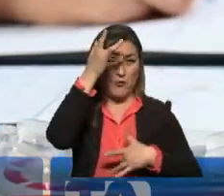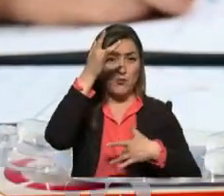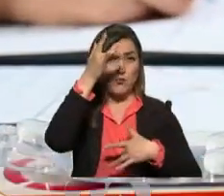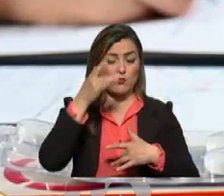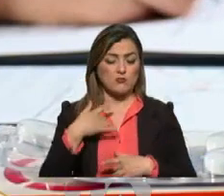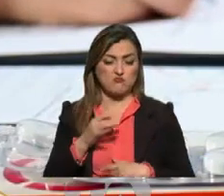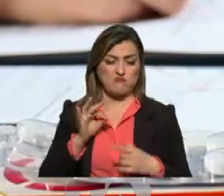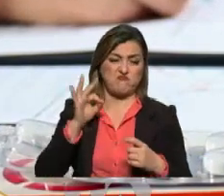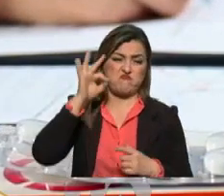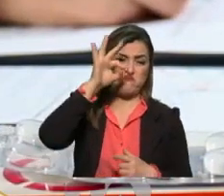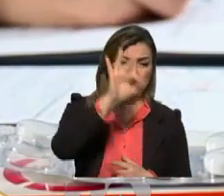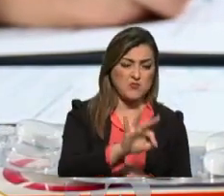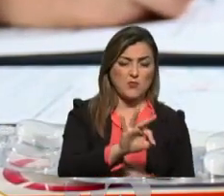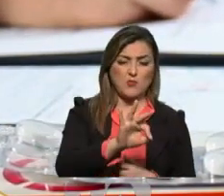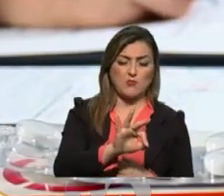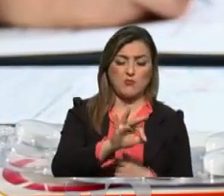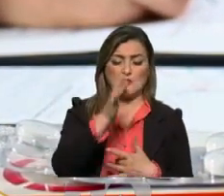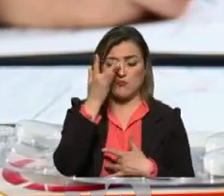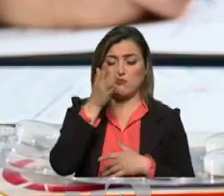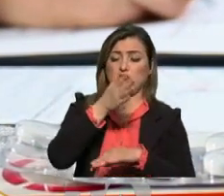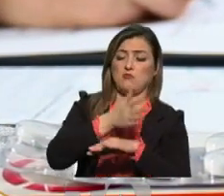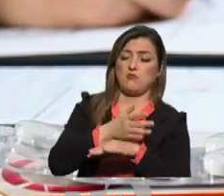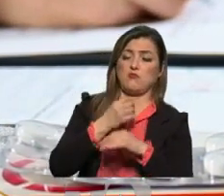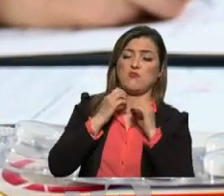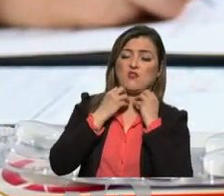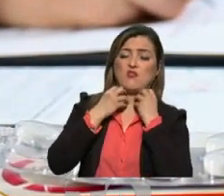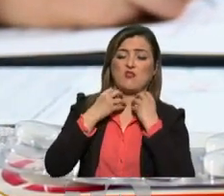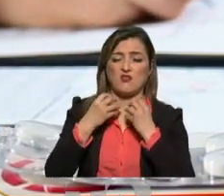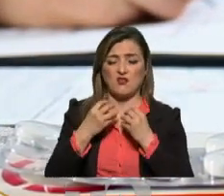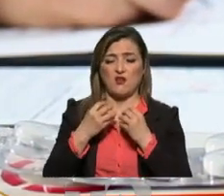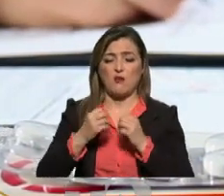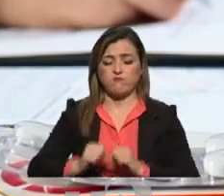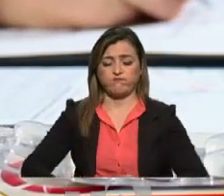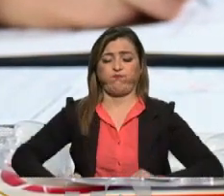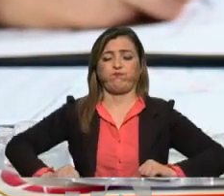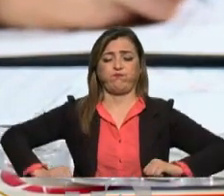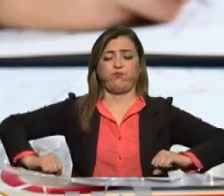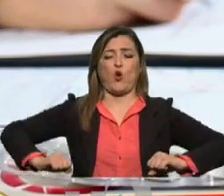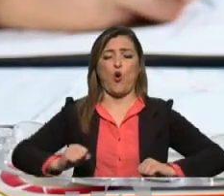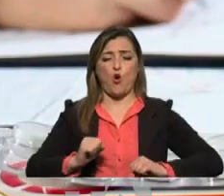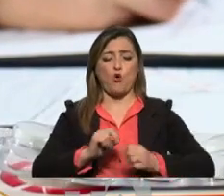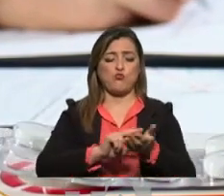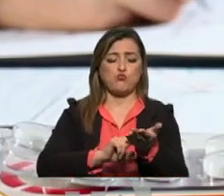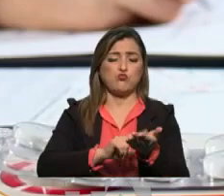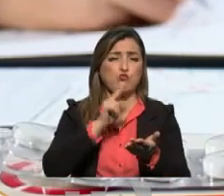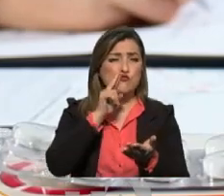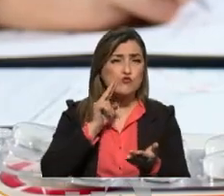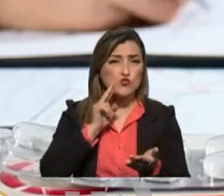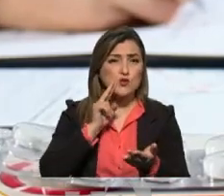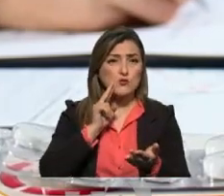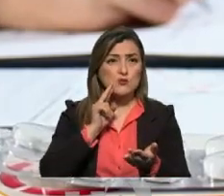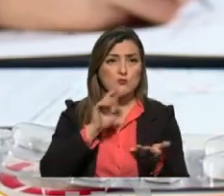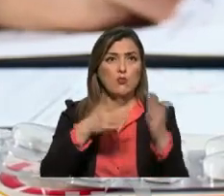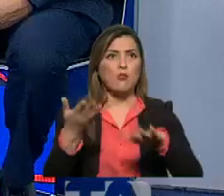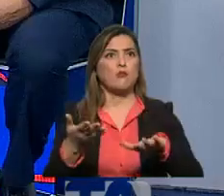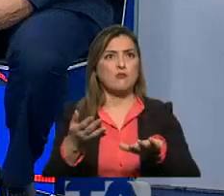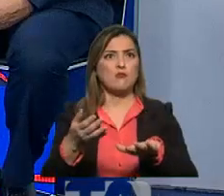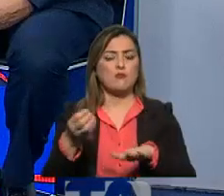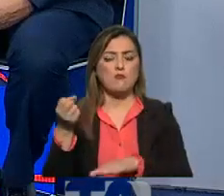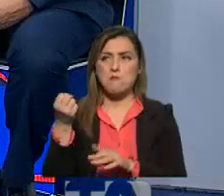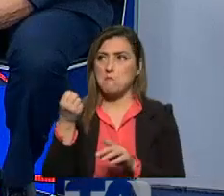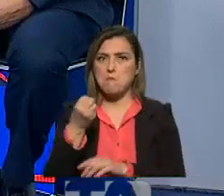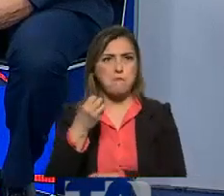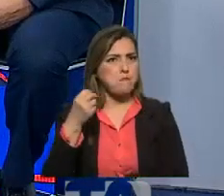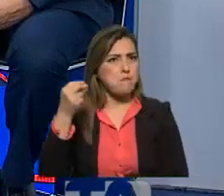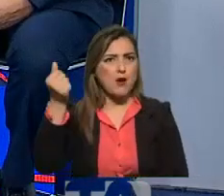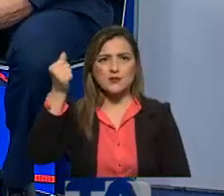matar muchas más personas cuando existe un antecedente de obesidad y o de diabetes mellitus. Excelente, y estas son